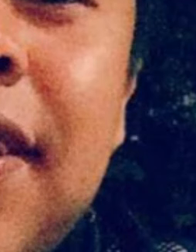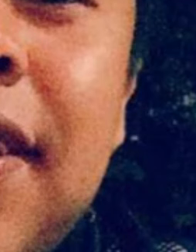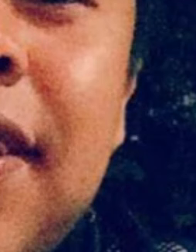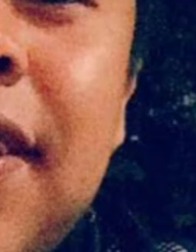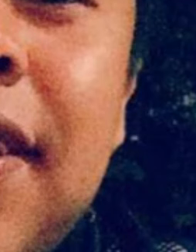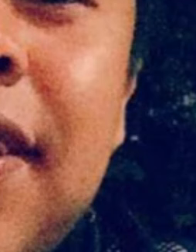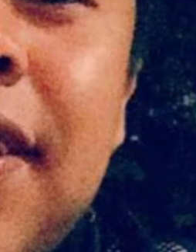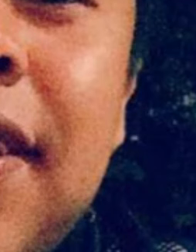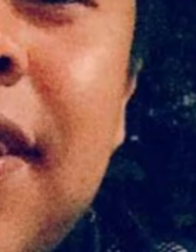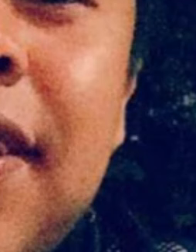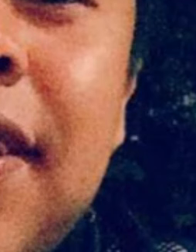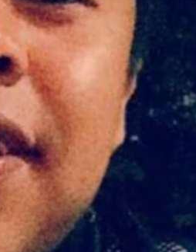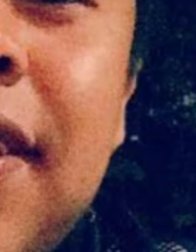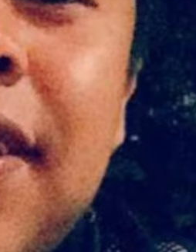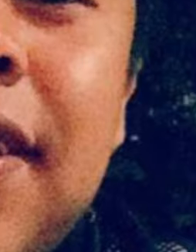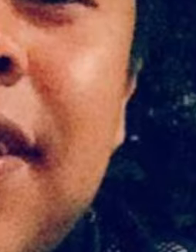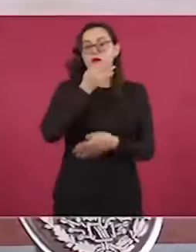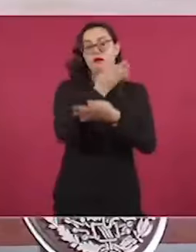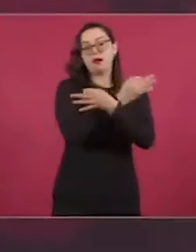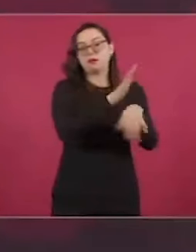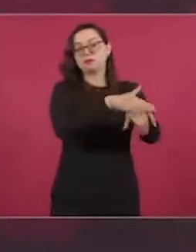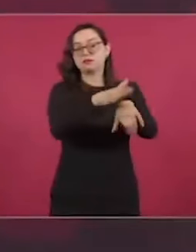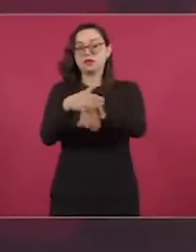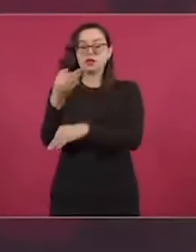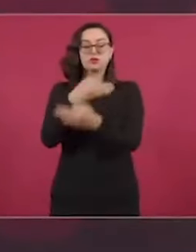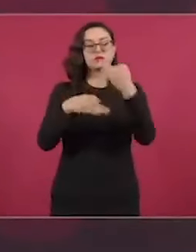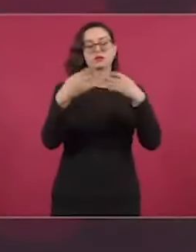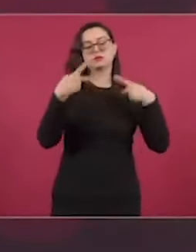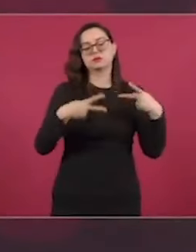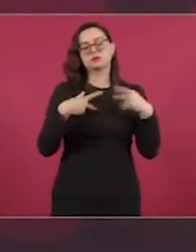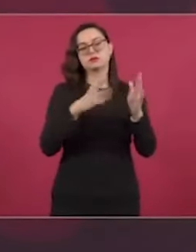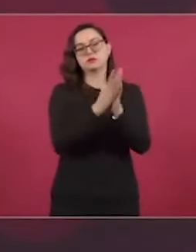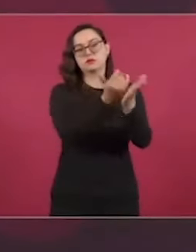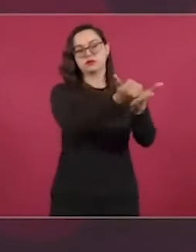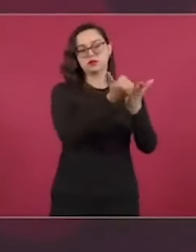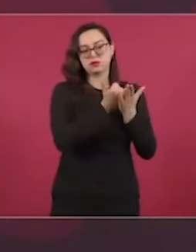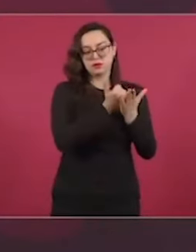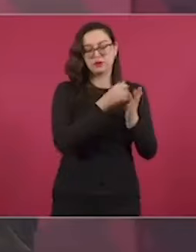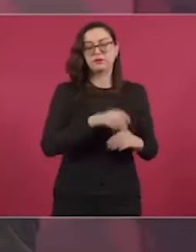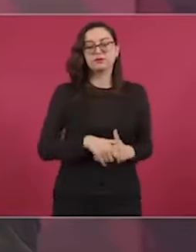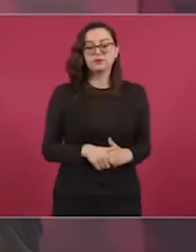de hoy el anhélido de la presidencia. El otro caso muy lamentable,